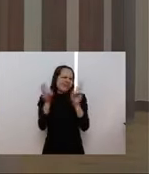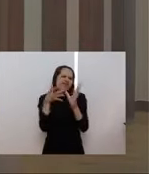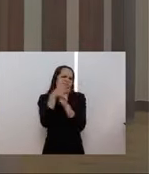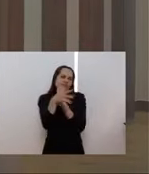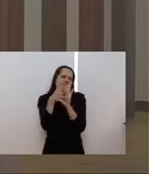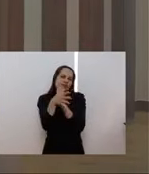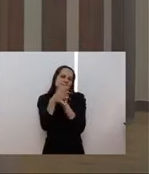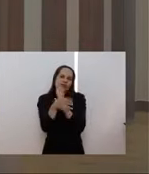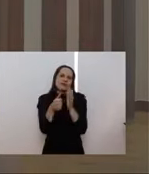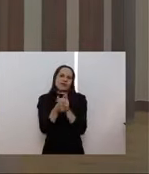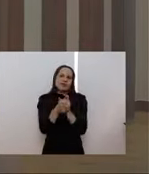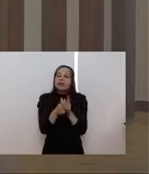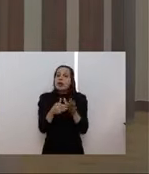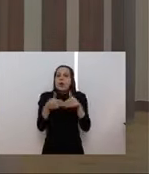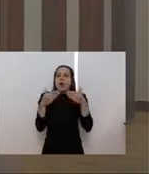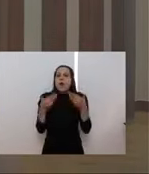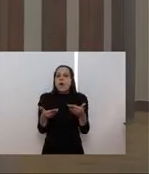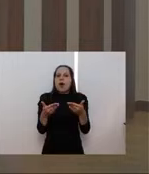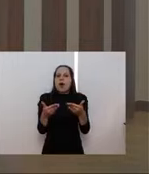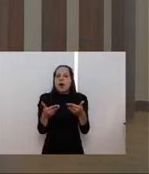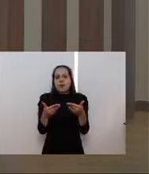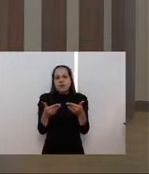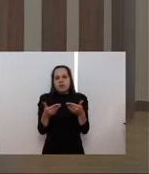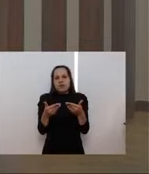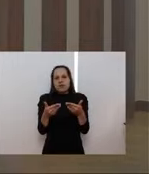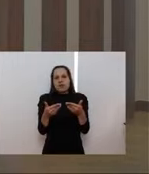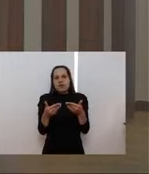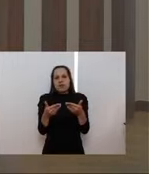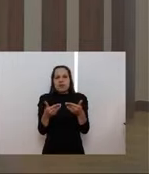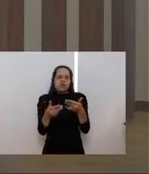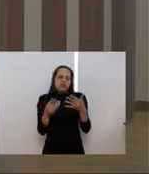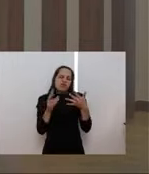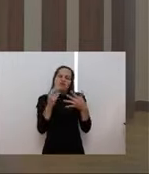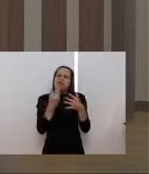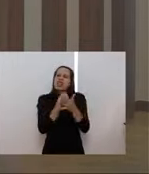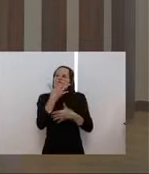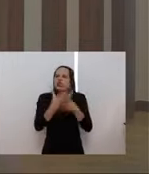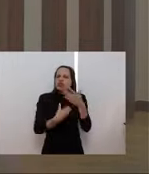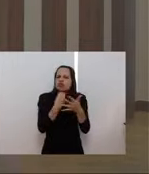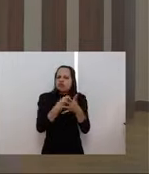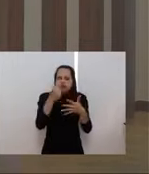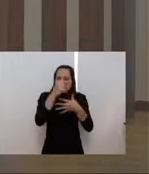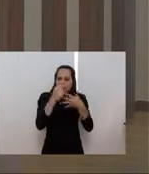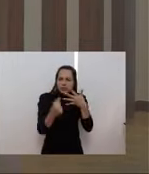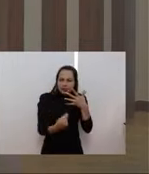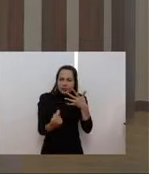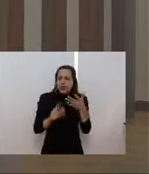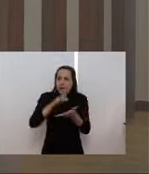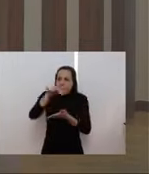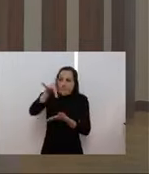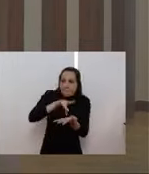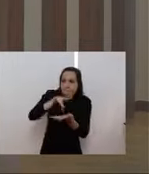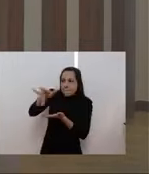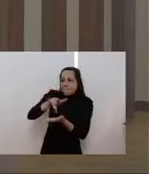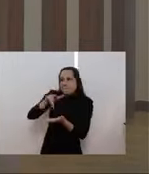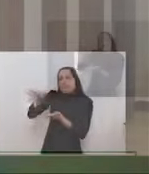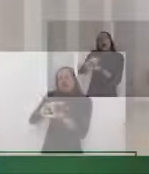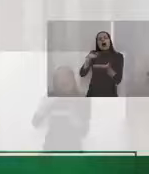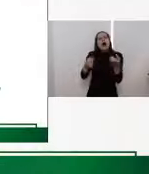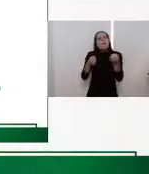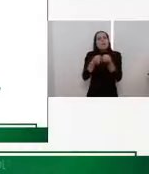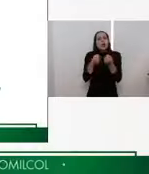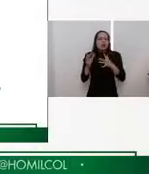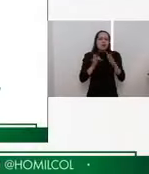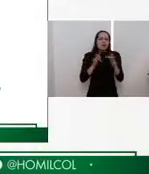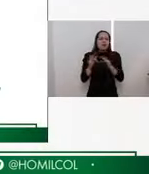presentar los resultados de la gestión de la subdirección de servicios ambulatorios y apoyo diagnóstico y terapéutico durante la vigencia del